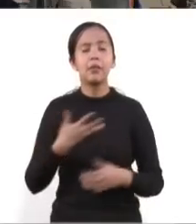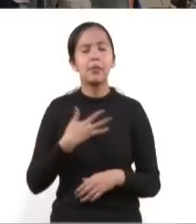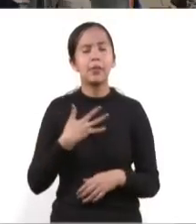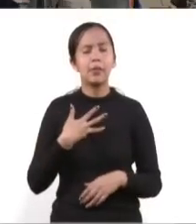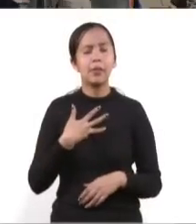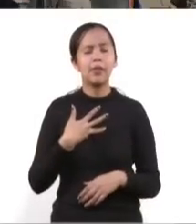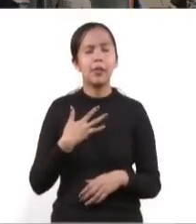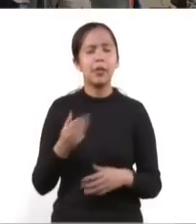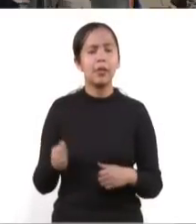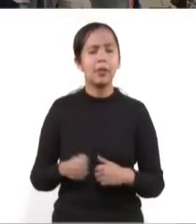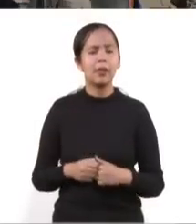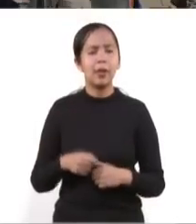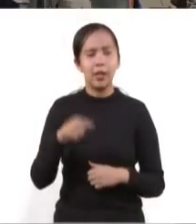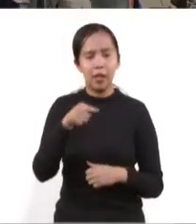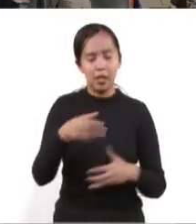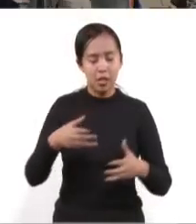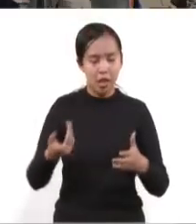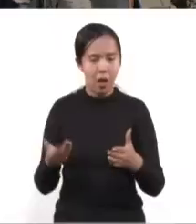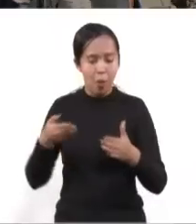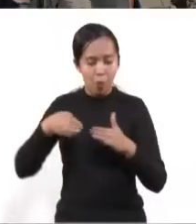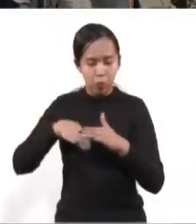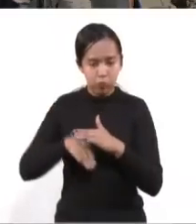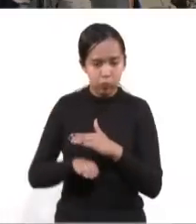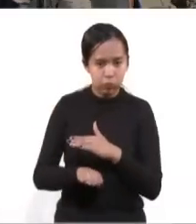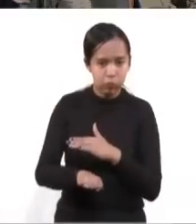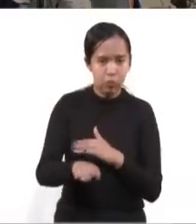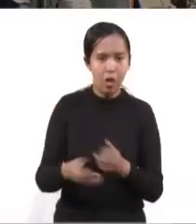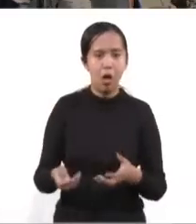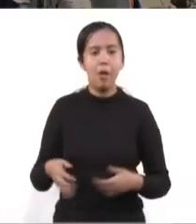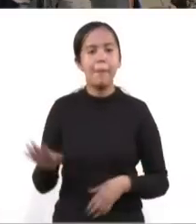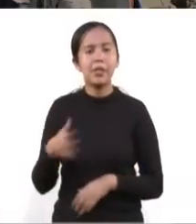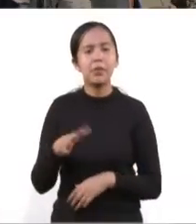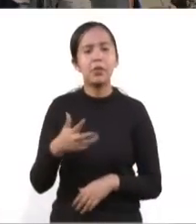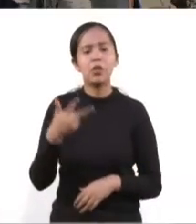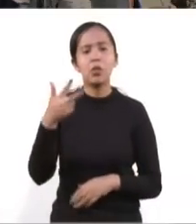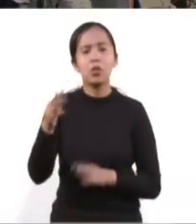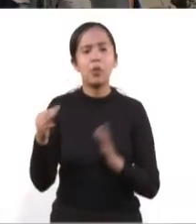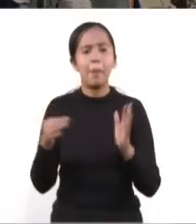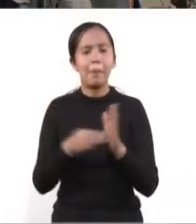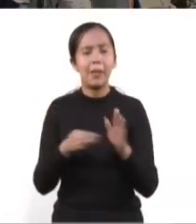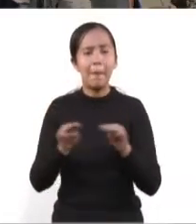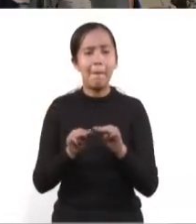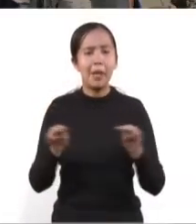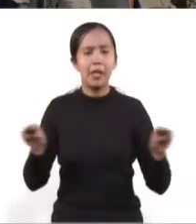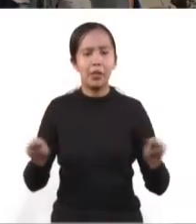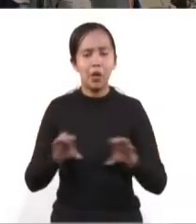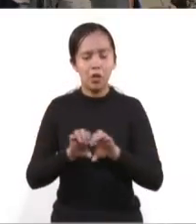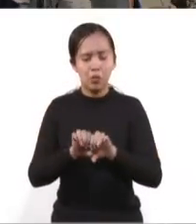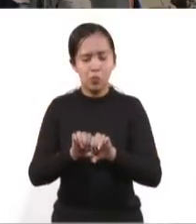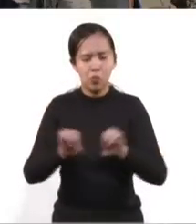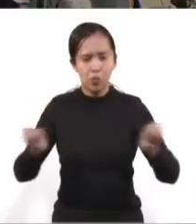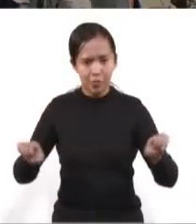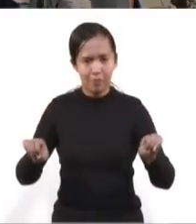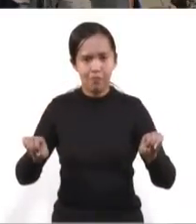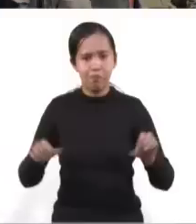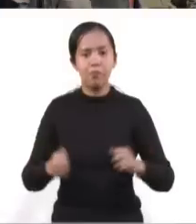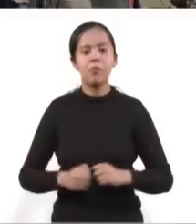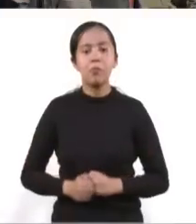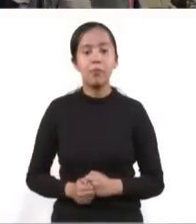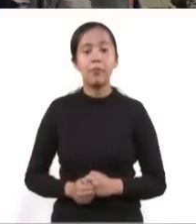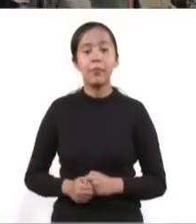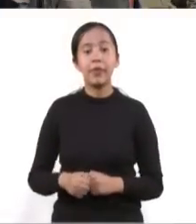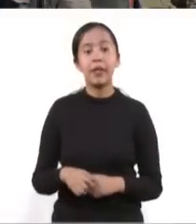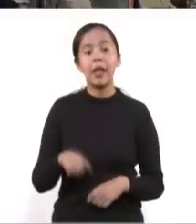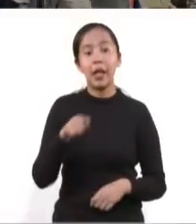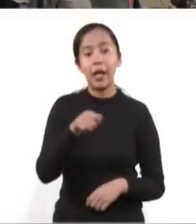cabo mediante el tendido subterráneo de cerca de 8.000 metros de cable de gran calibre. De la